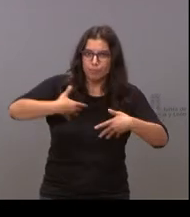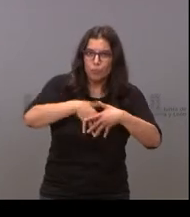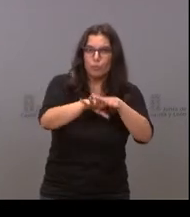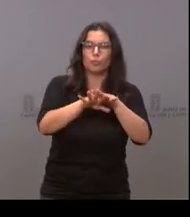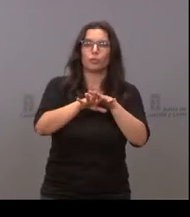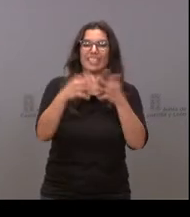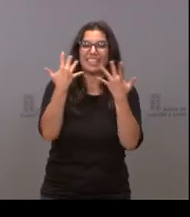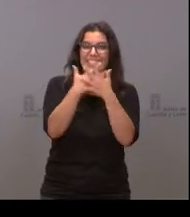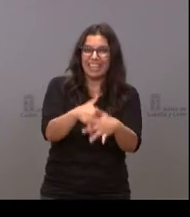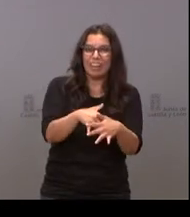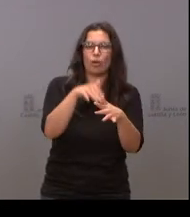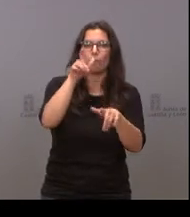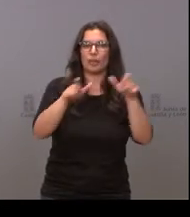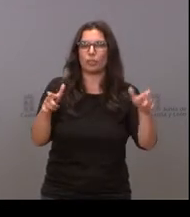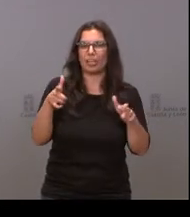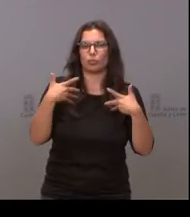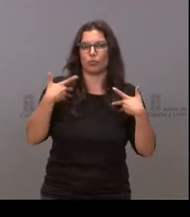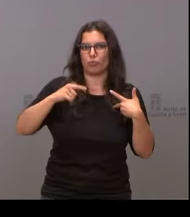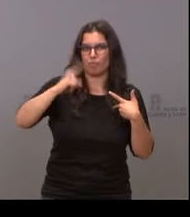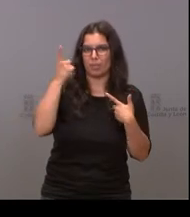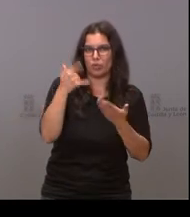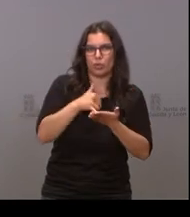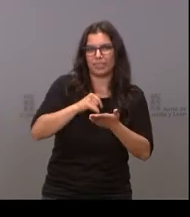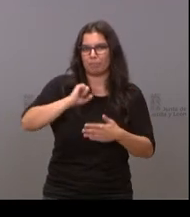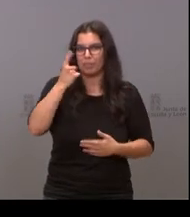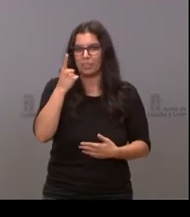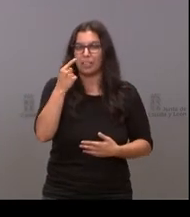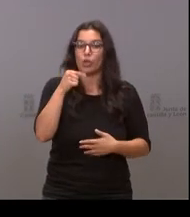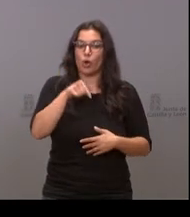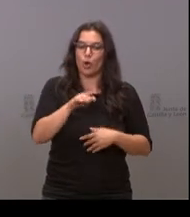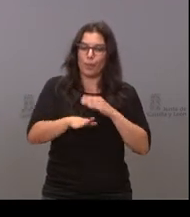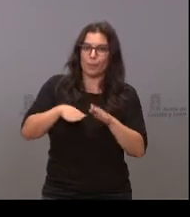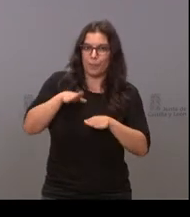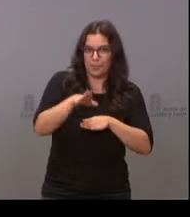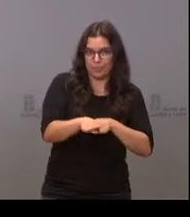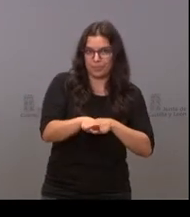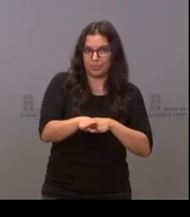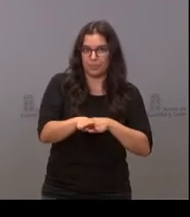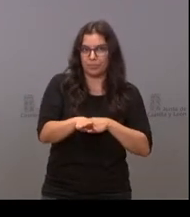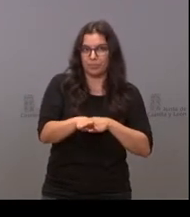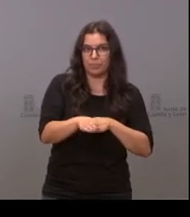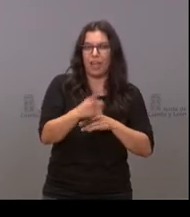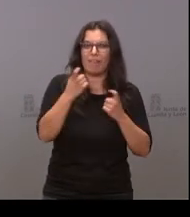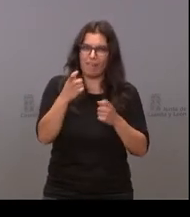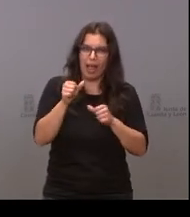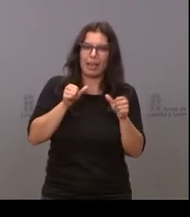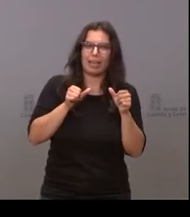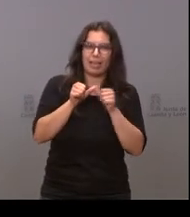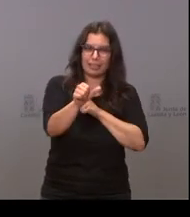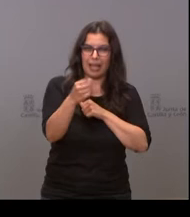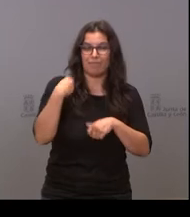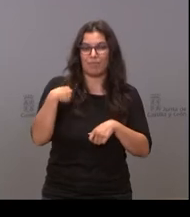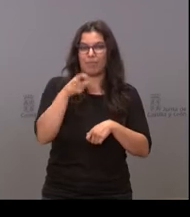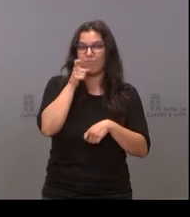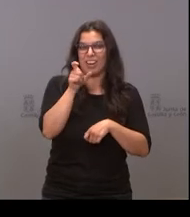vulnerables esto de hoy en la primera piedra como dirían por aquí nos queda mucha gera eso lo aprendí